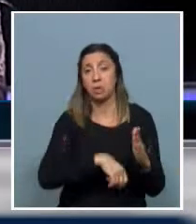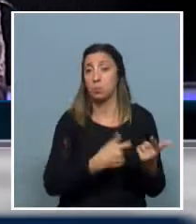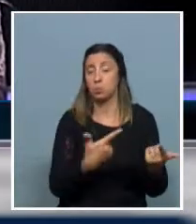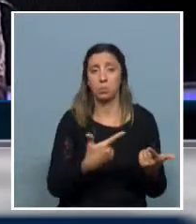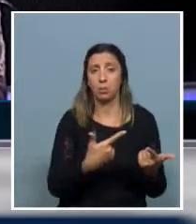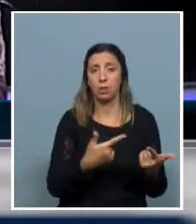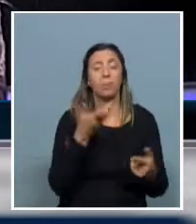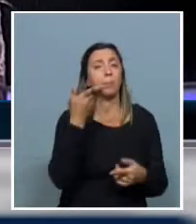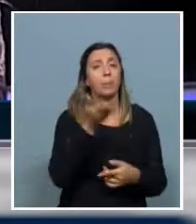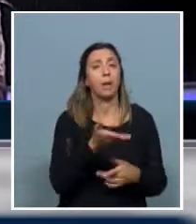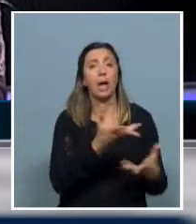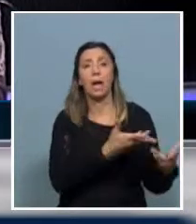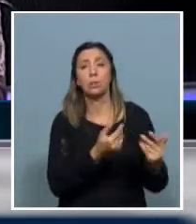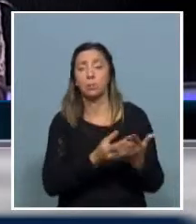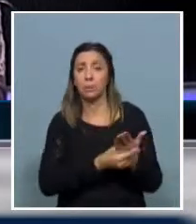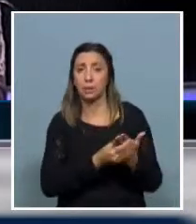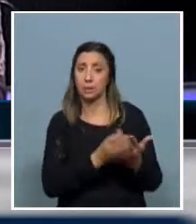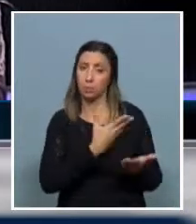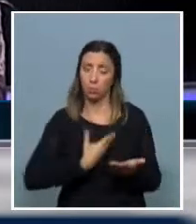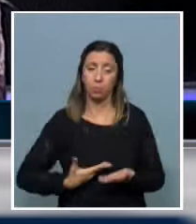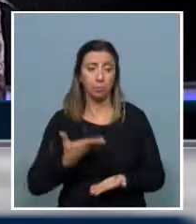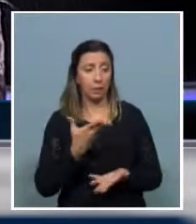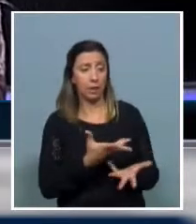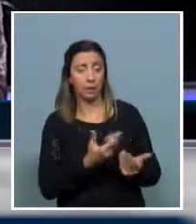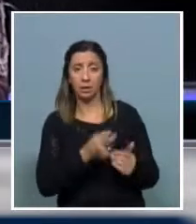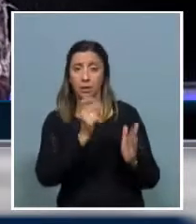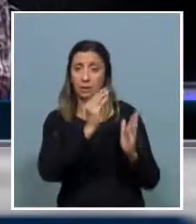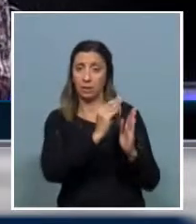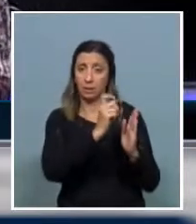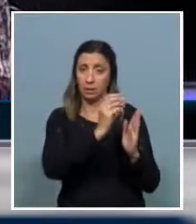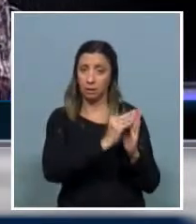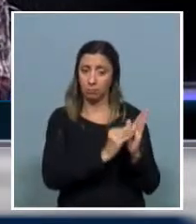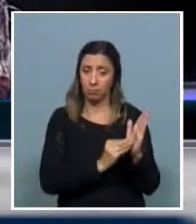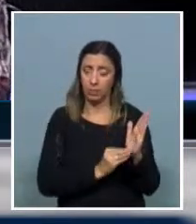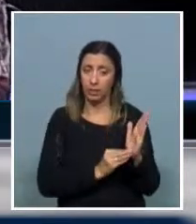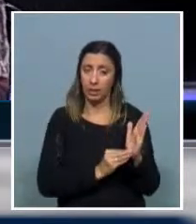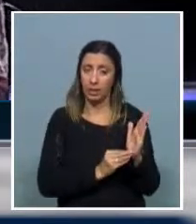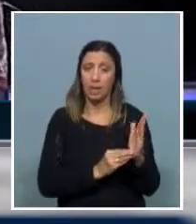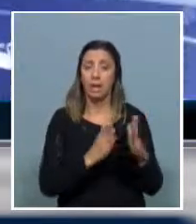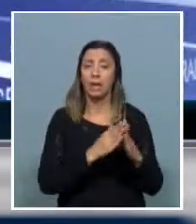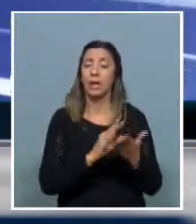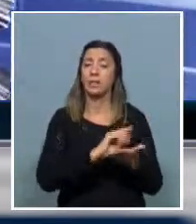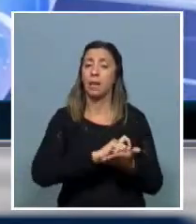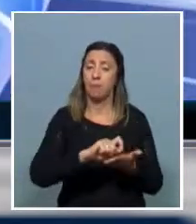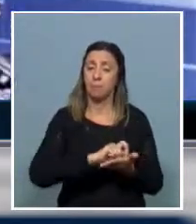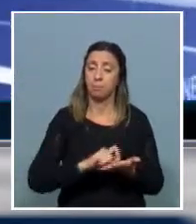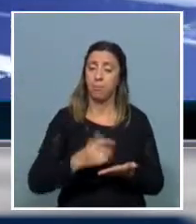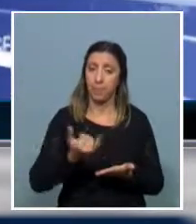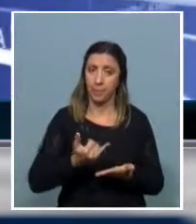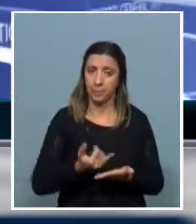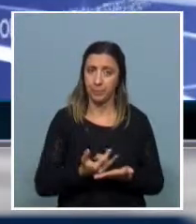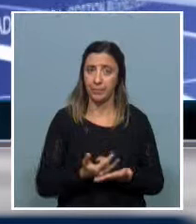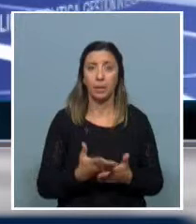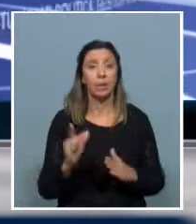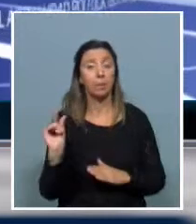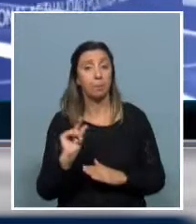día de hoy hemos solicitado ayuda al Ministerio de Gobierno para poder obtener un registro completo de las viviendas escrituradas. El tema de los